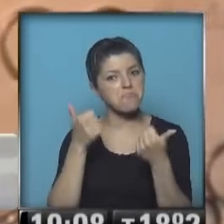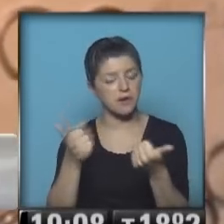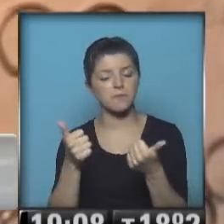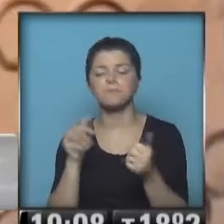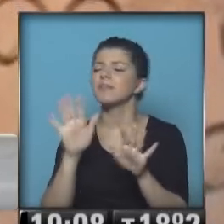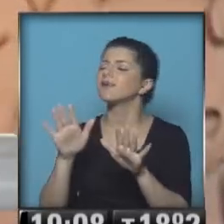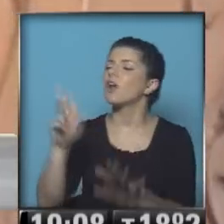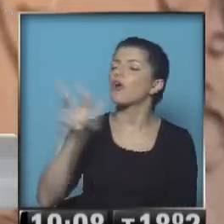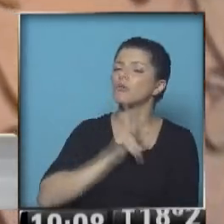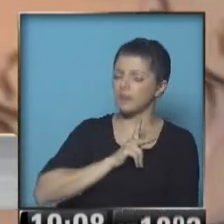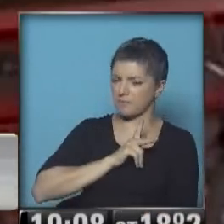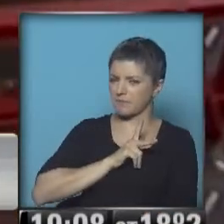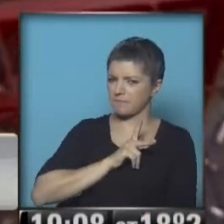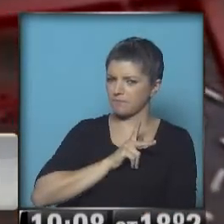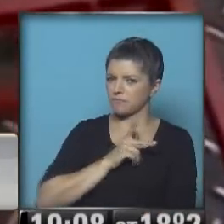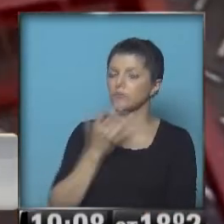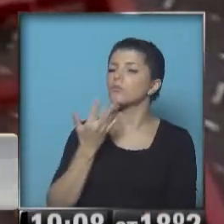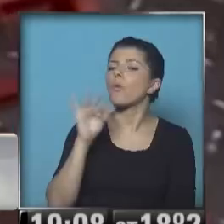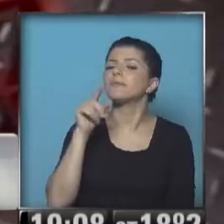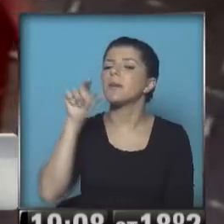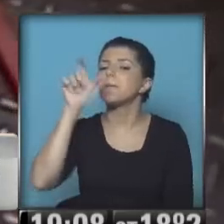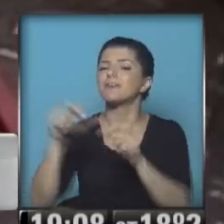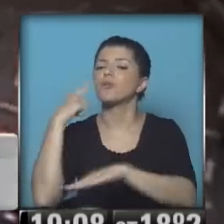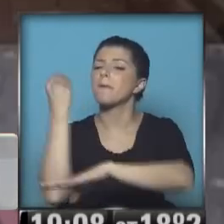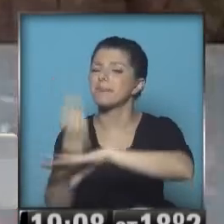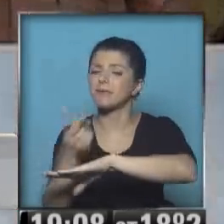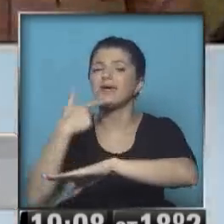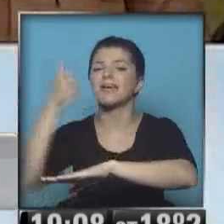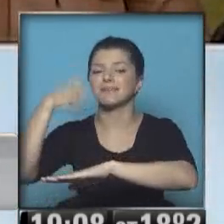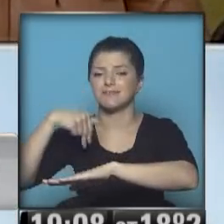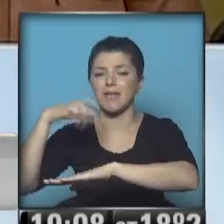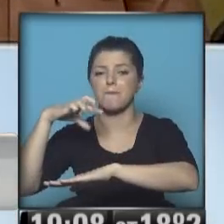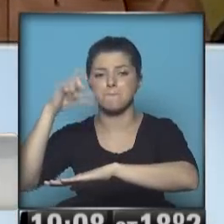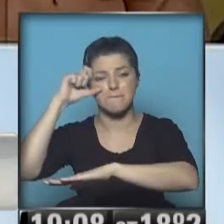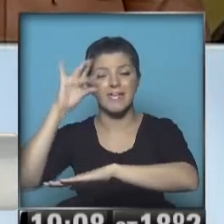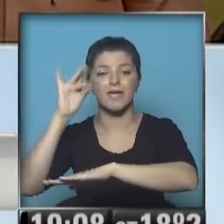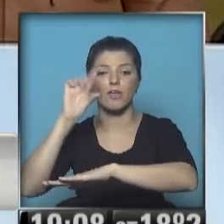Decime, ¿cuántos habitantes tiene San Pedro de